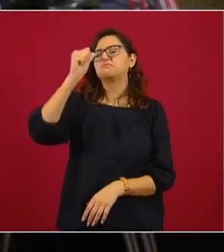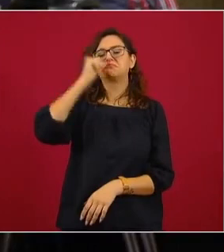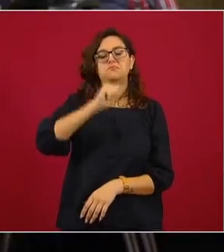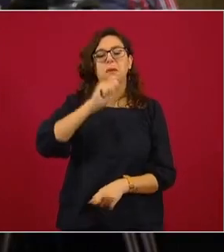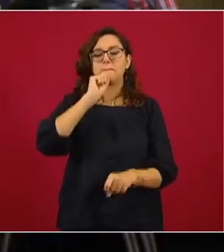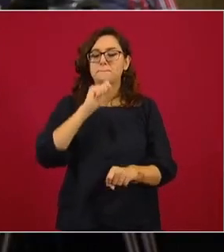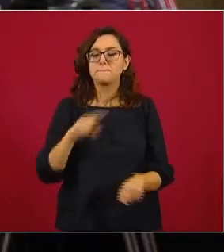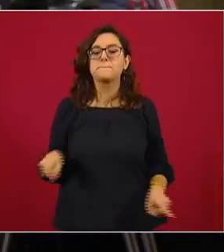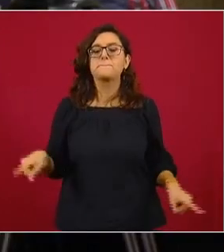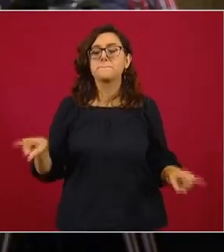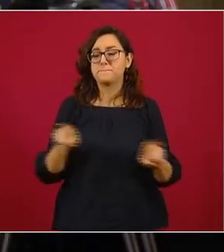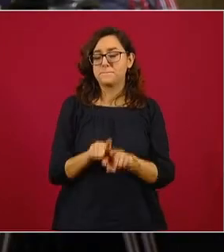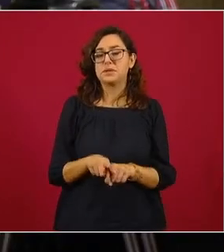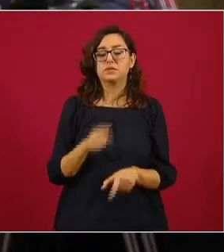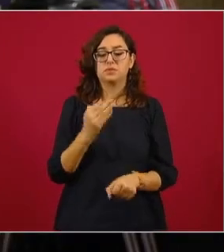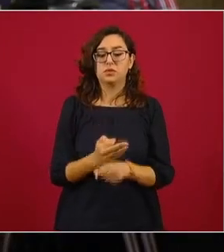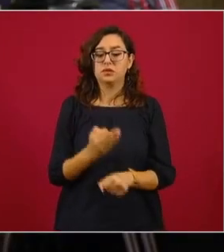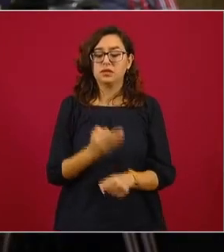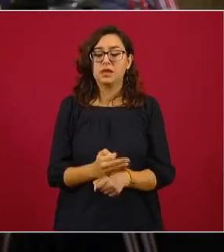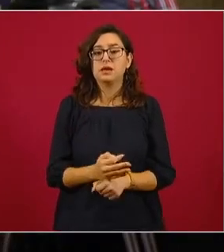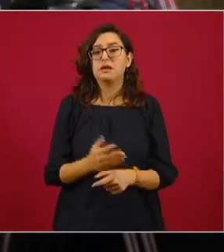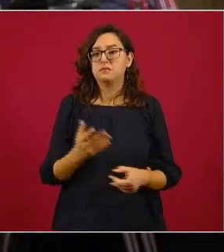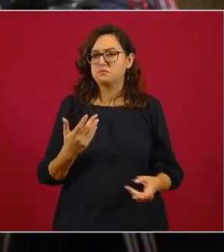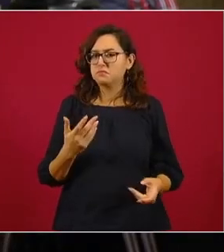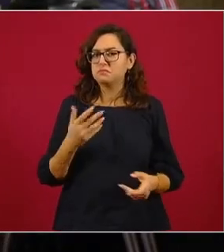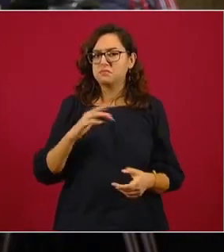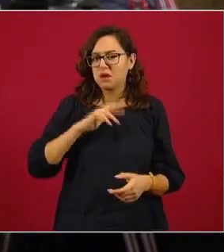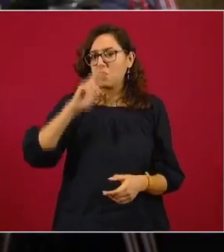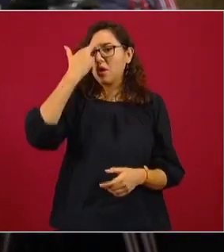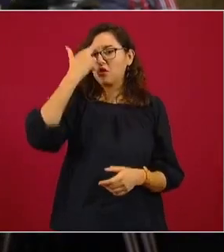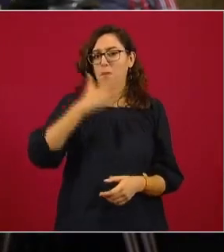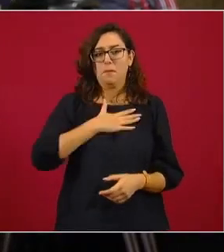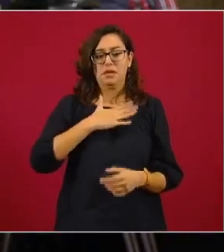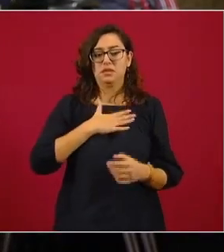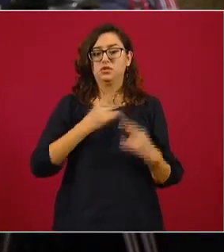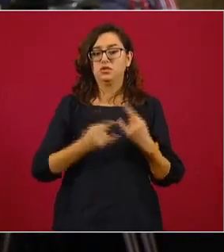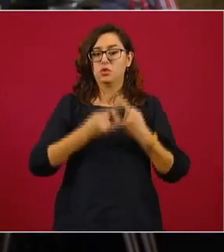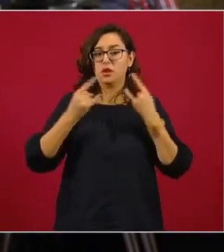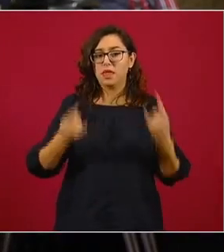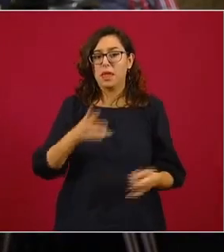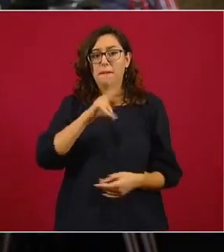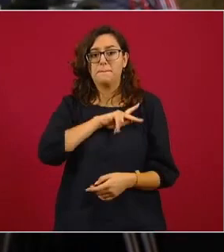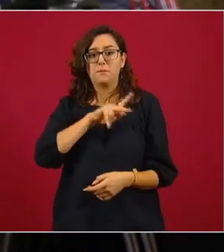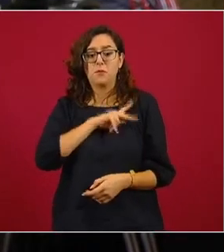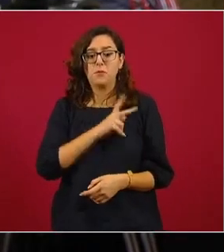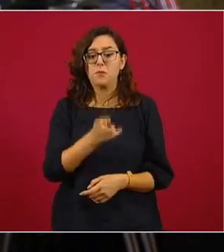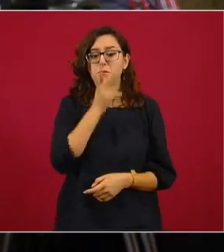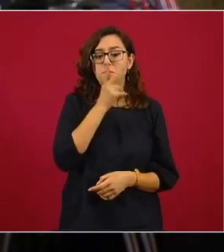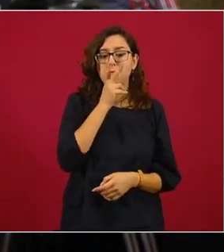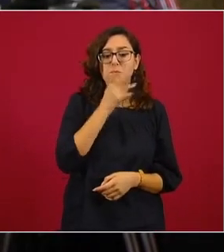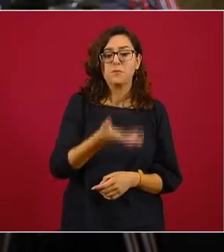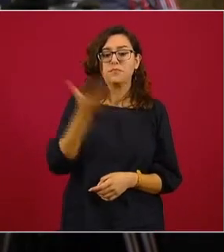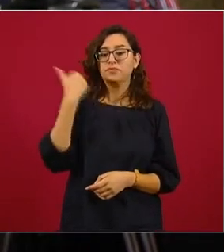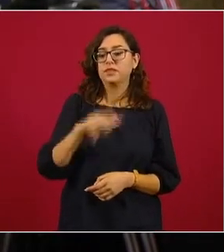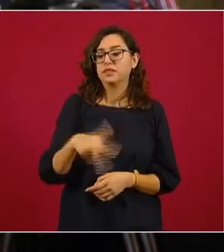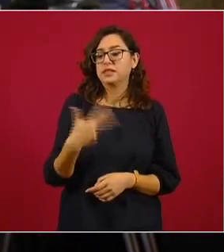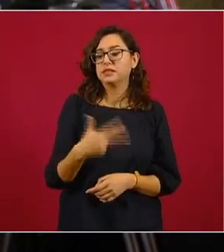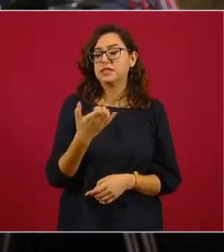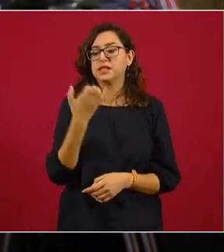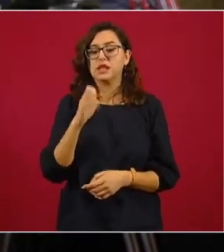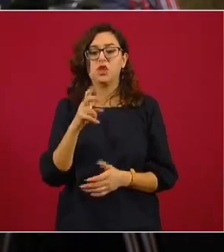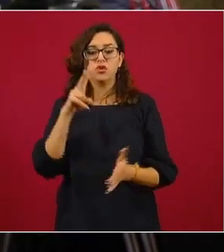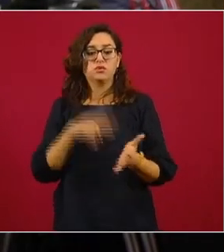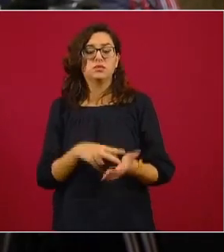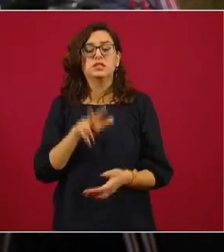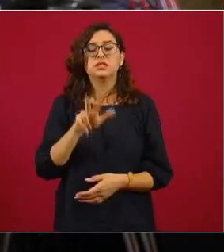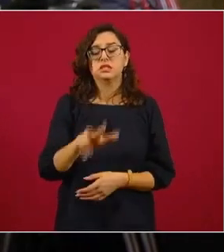en el caso de que me compete de mi padre, Carlos Domínguez. asesinado en Nuevo Laredo el 13 de enero del 2018